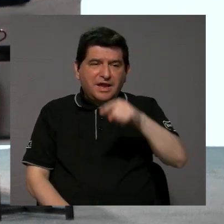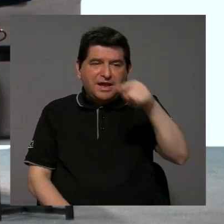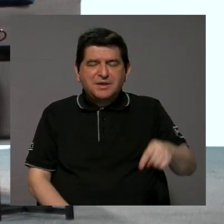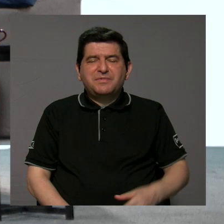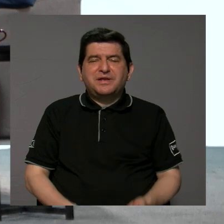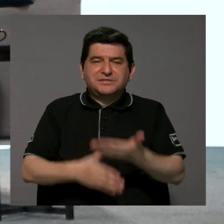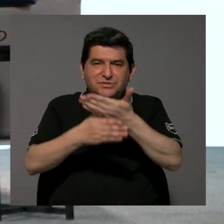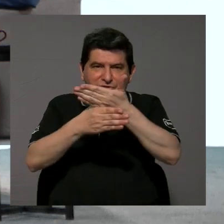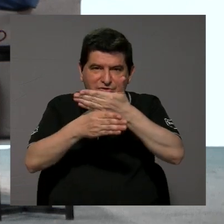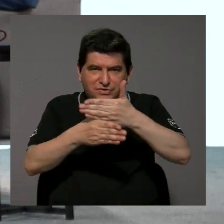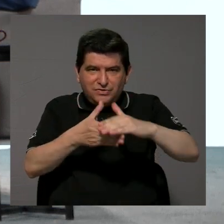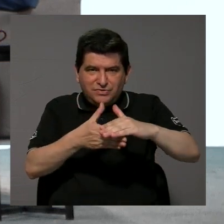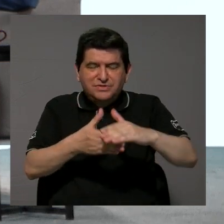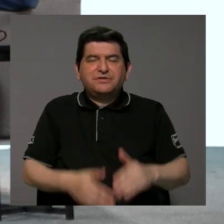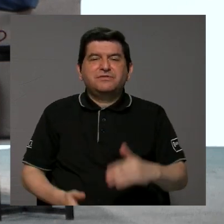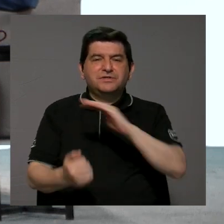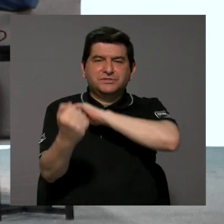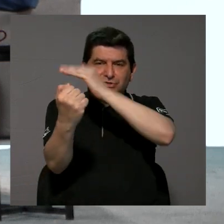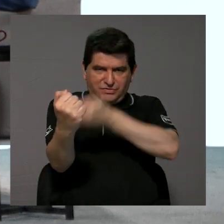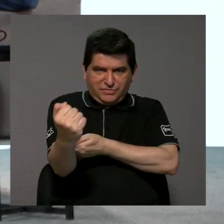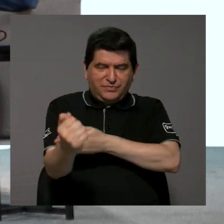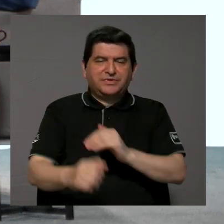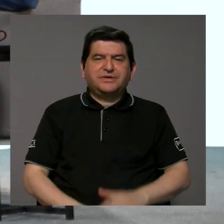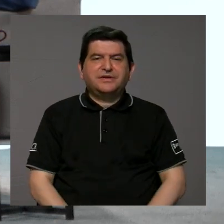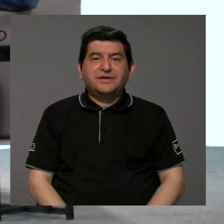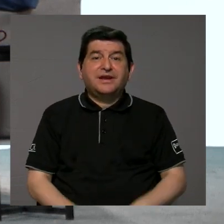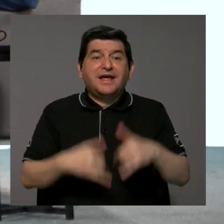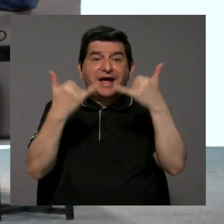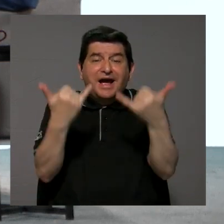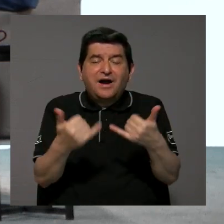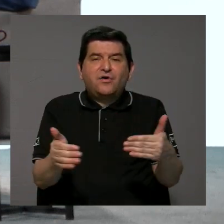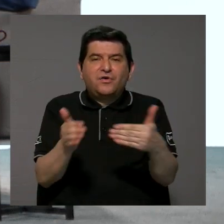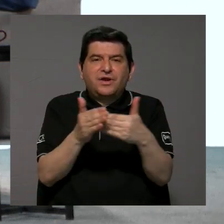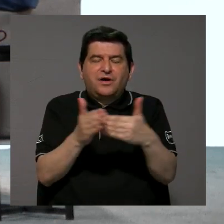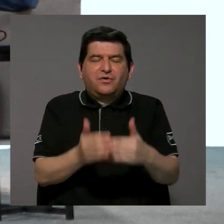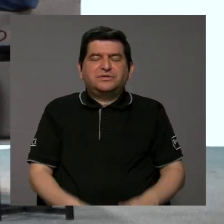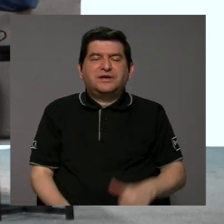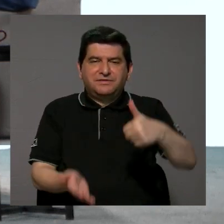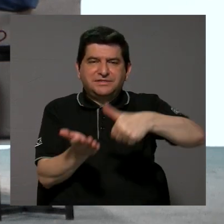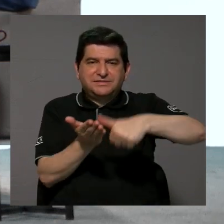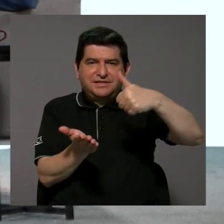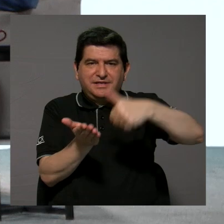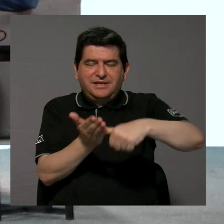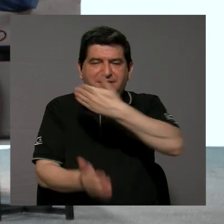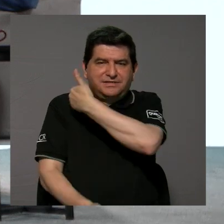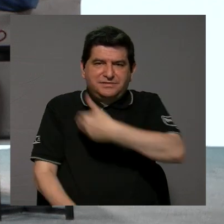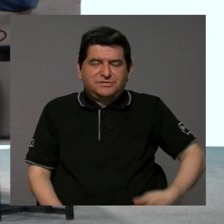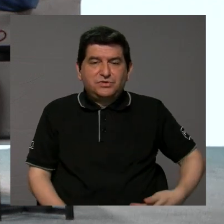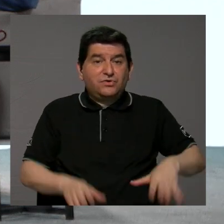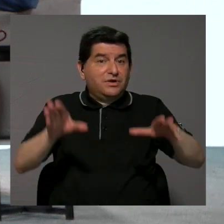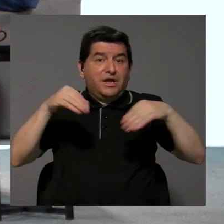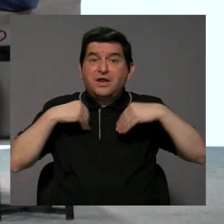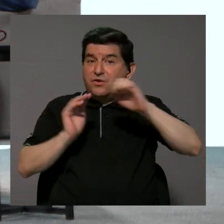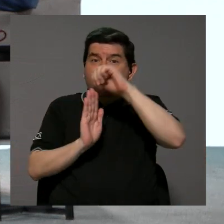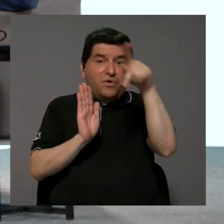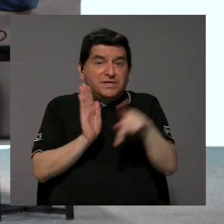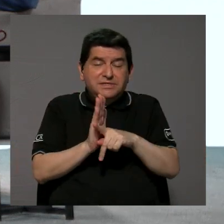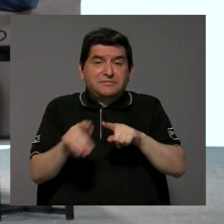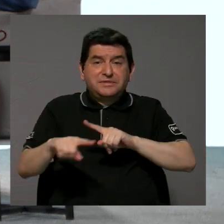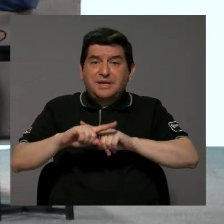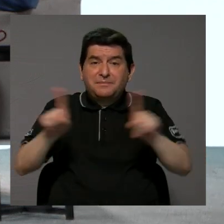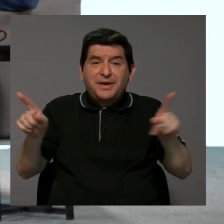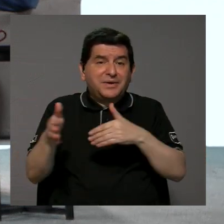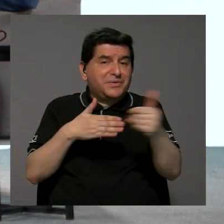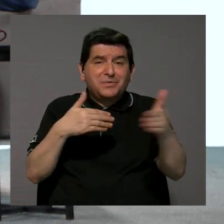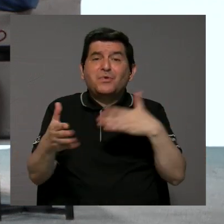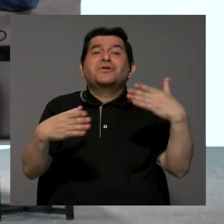de la división de poderes y de pues ahora una reelección presidencial que no es admitida en la Constitución y que de todas maneras